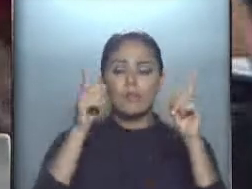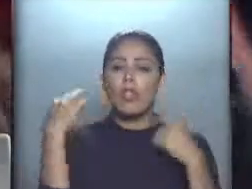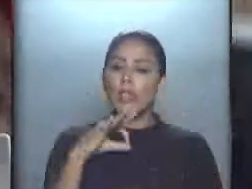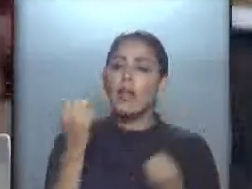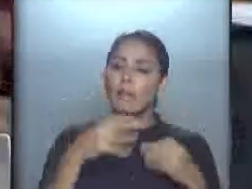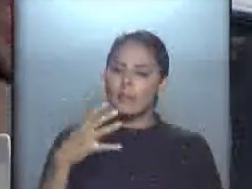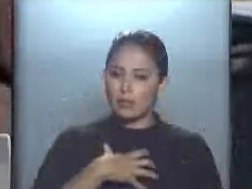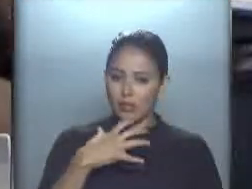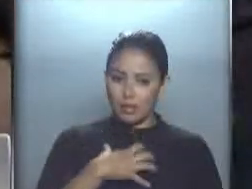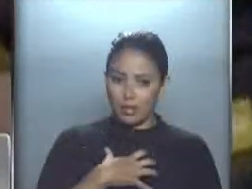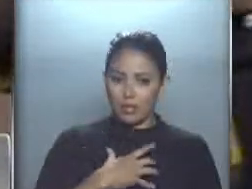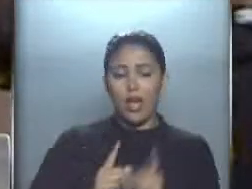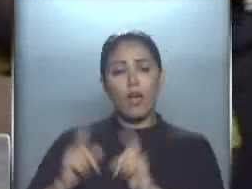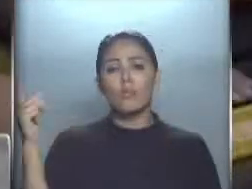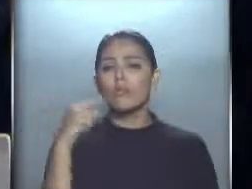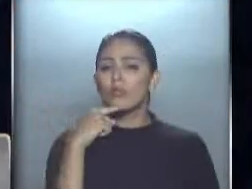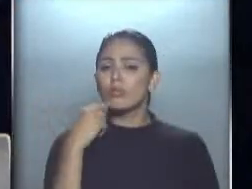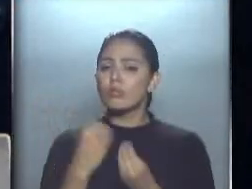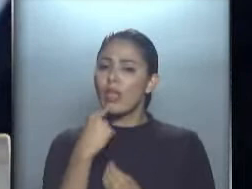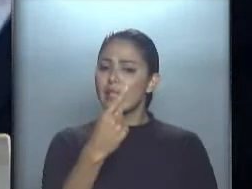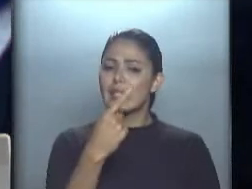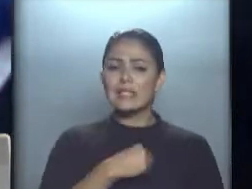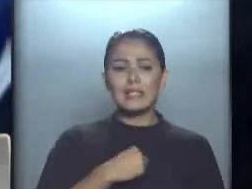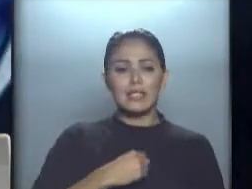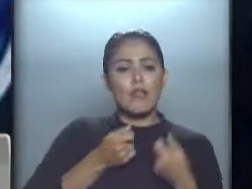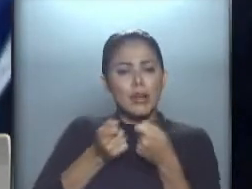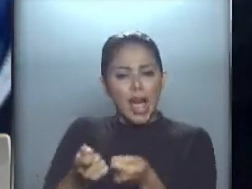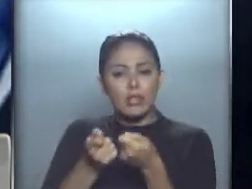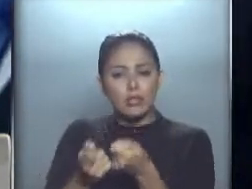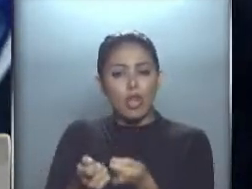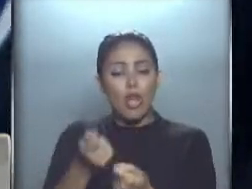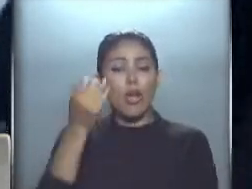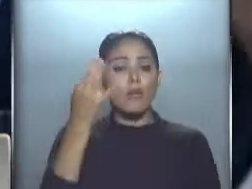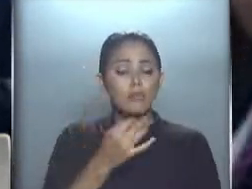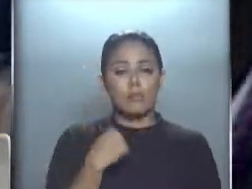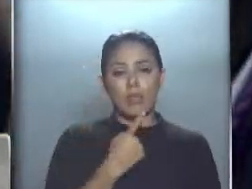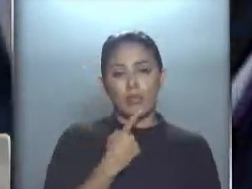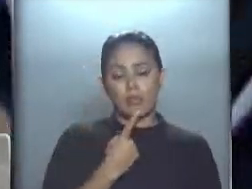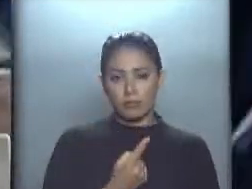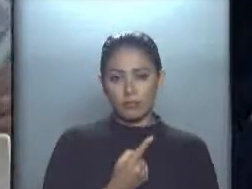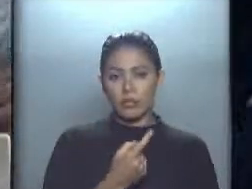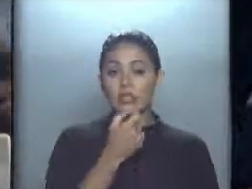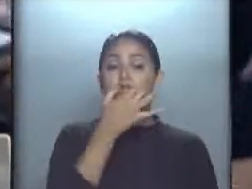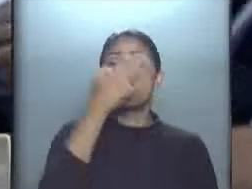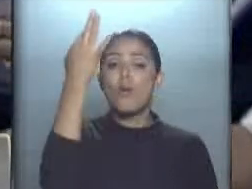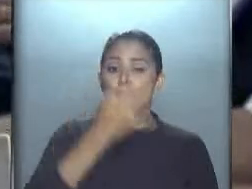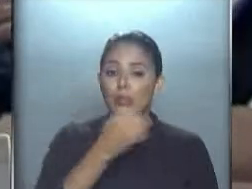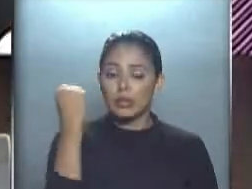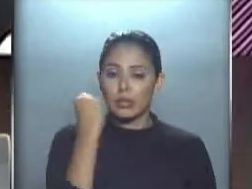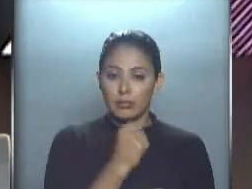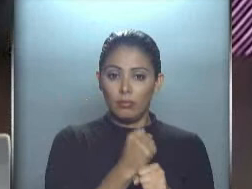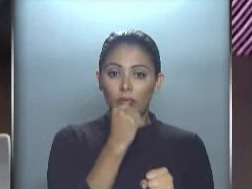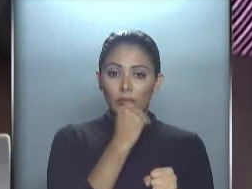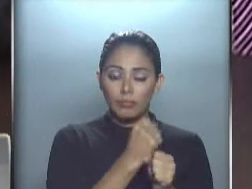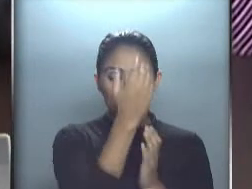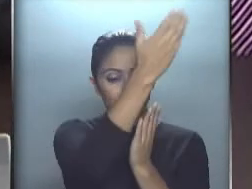y muchos han dicho que sintieron se sintieron presionados pero insisto en el cumplimiento de un oficio que libró